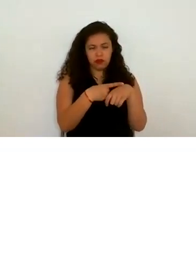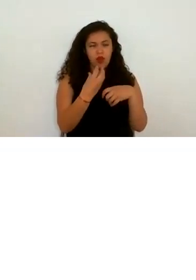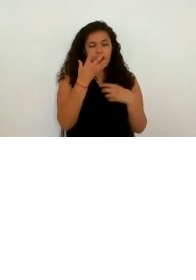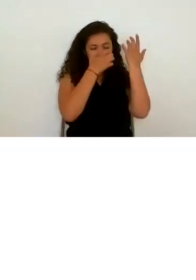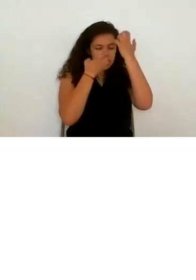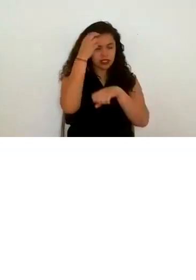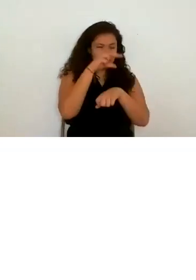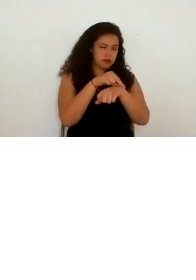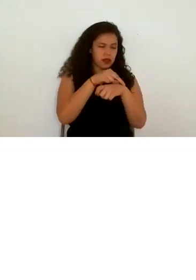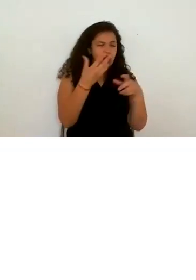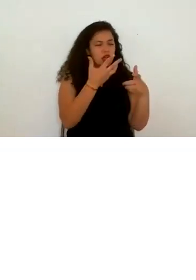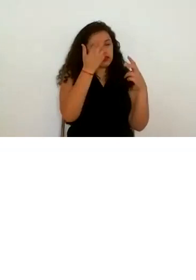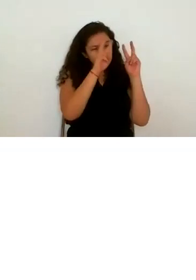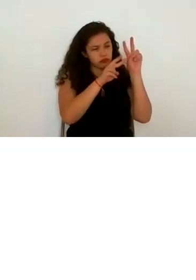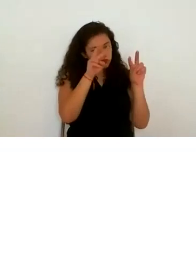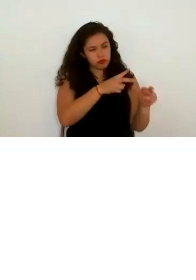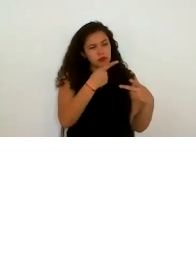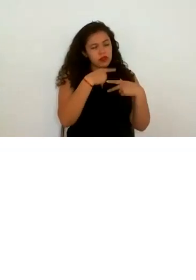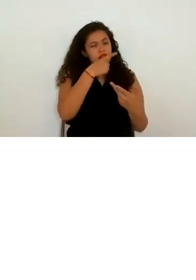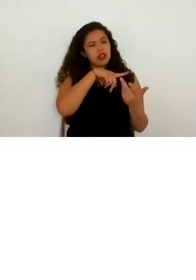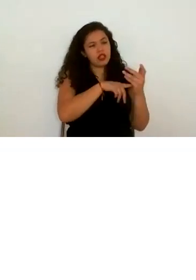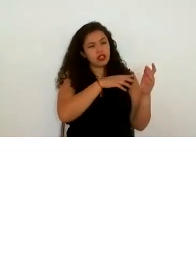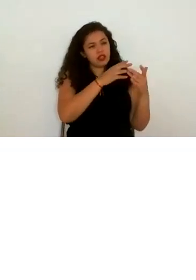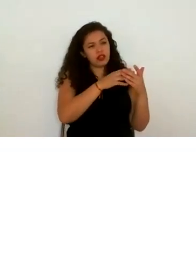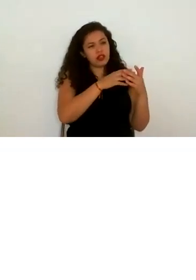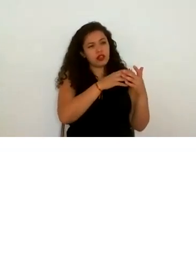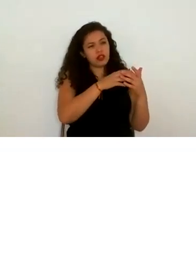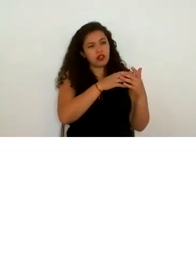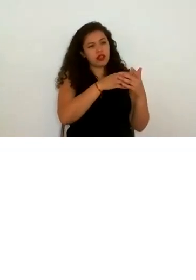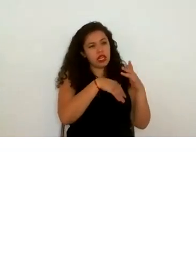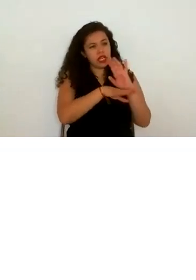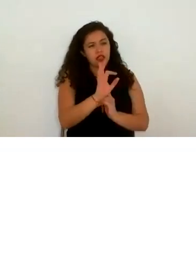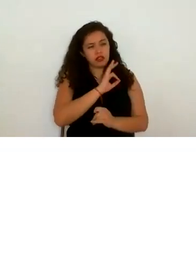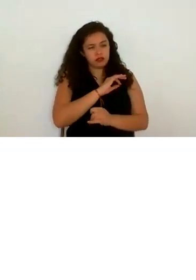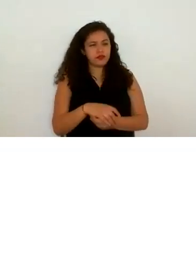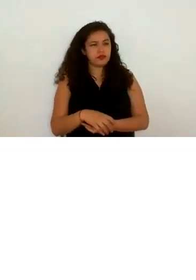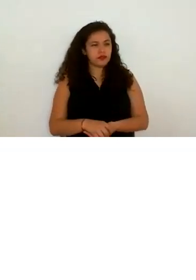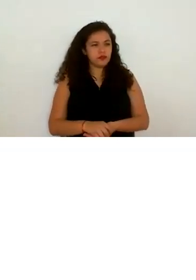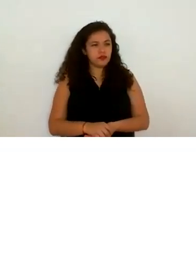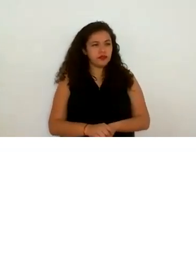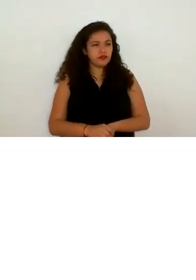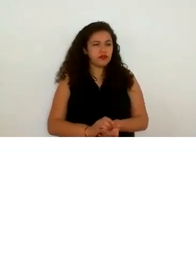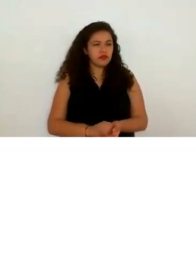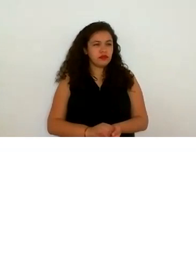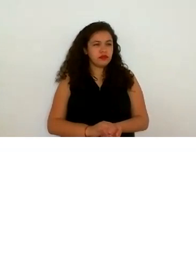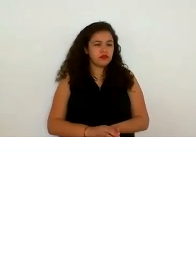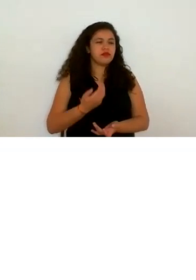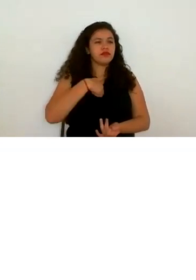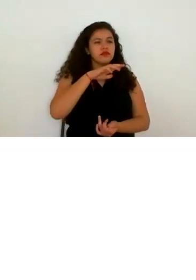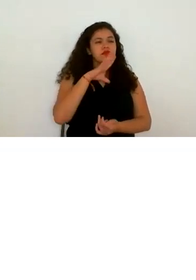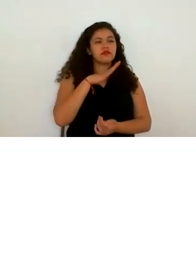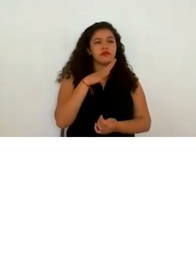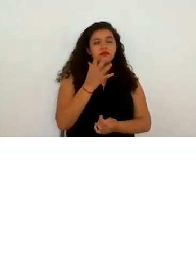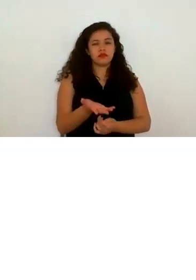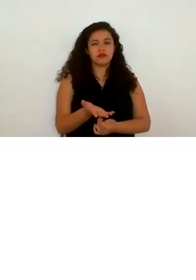médico para el personal que ingresa a la institución. Entonces, aquí podríamos tener